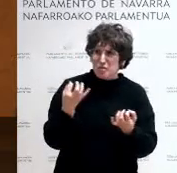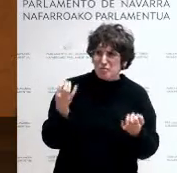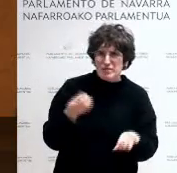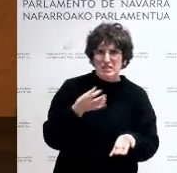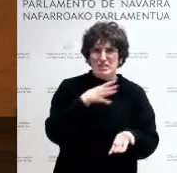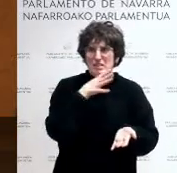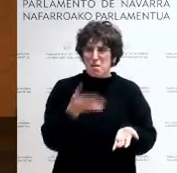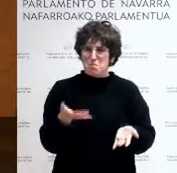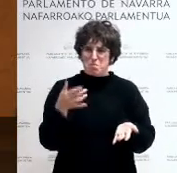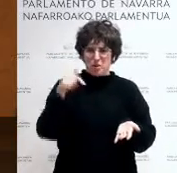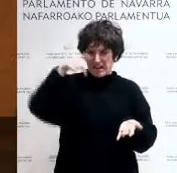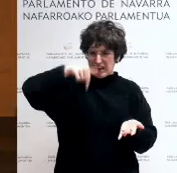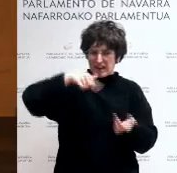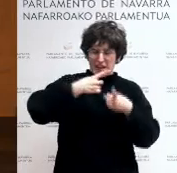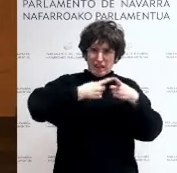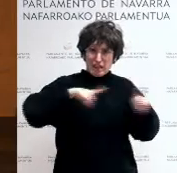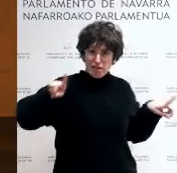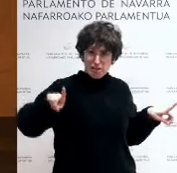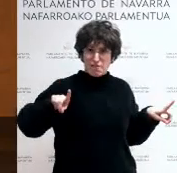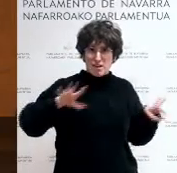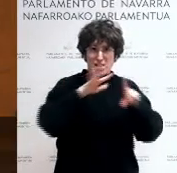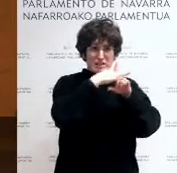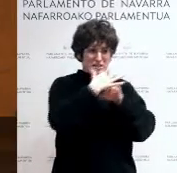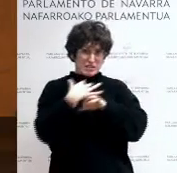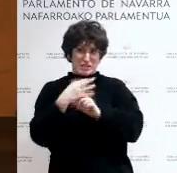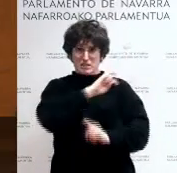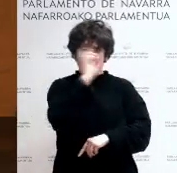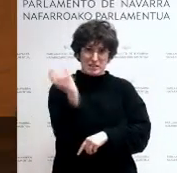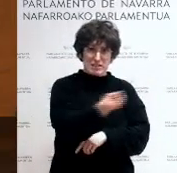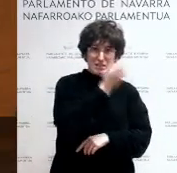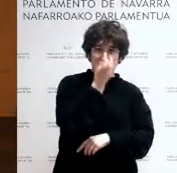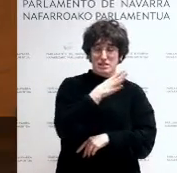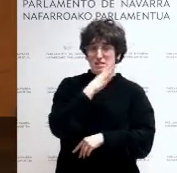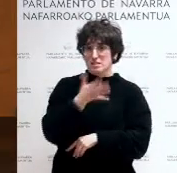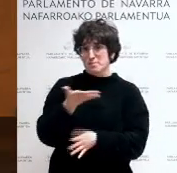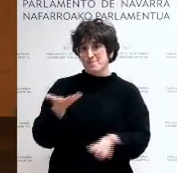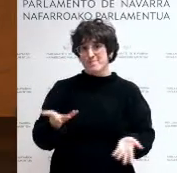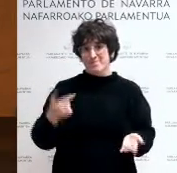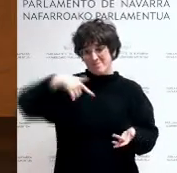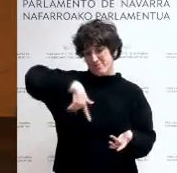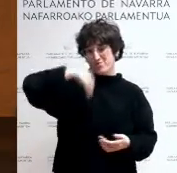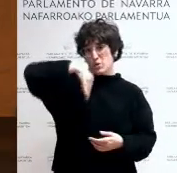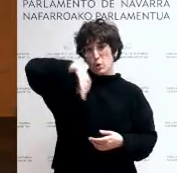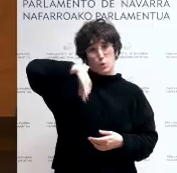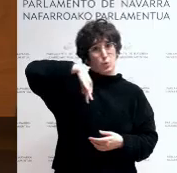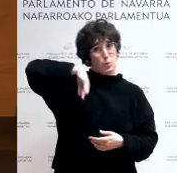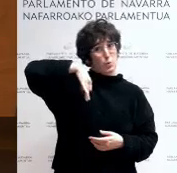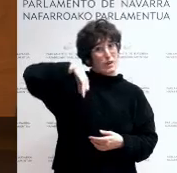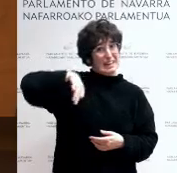un poco diferentes a los demás? Bueno, habría que analizar qué efecto está teniendo el que seamos la única comunidad autónoma que tiene